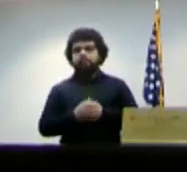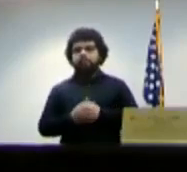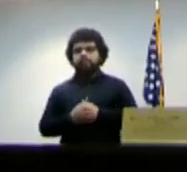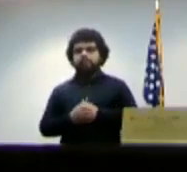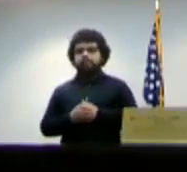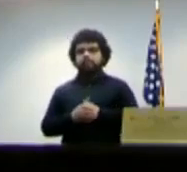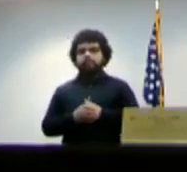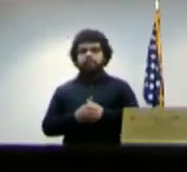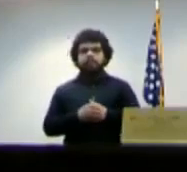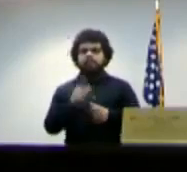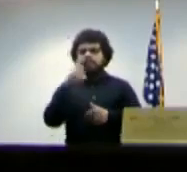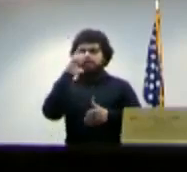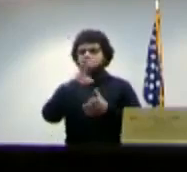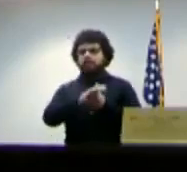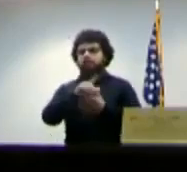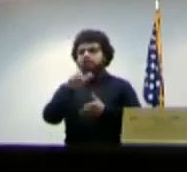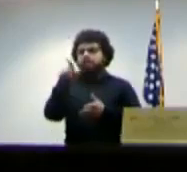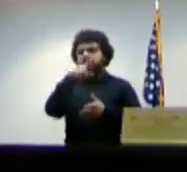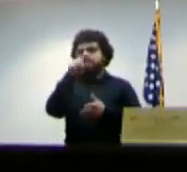Creo que fue...